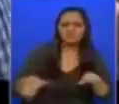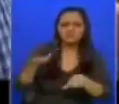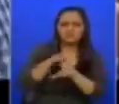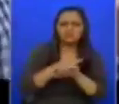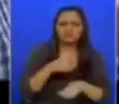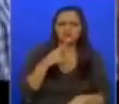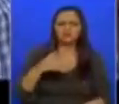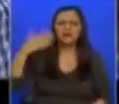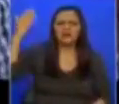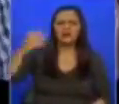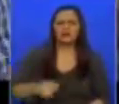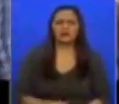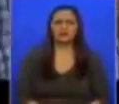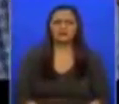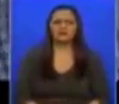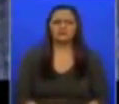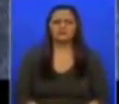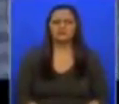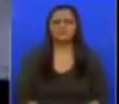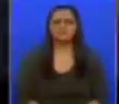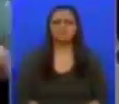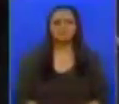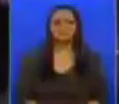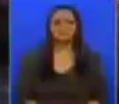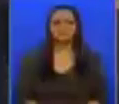fue como actuó relleno.